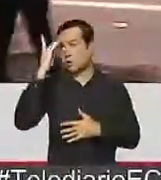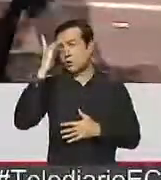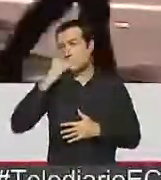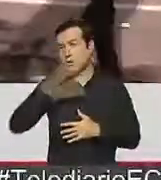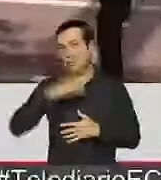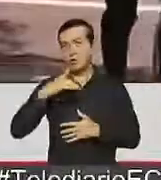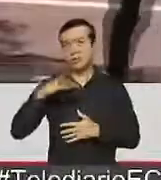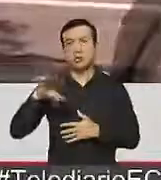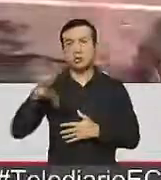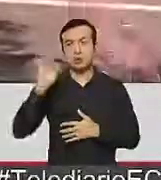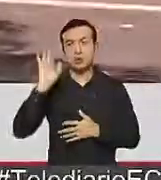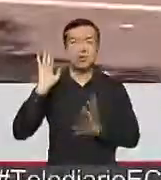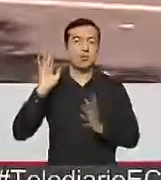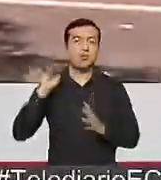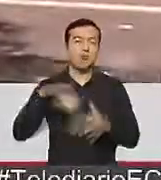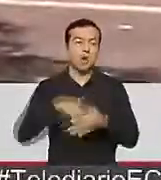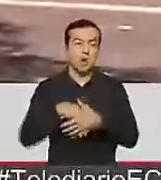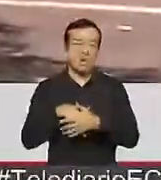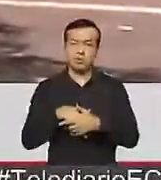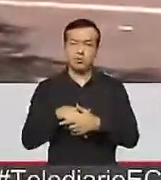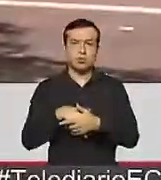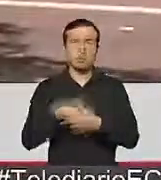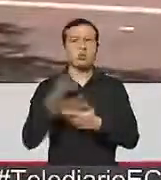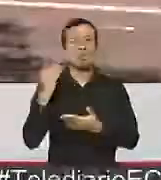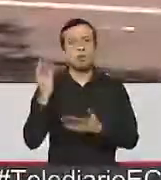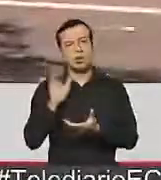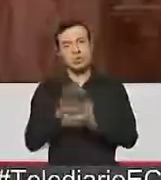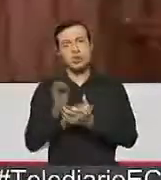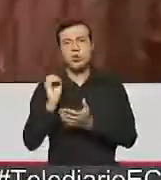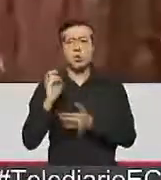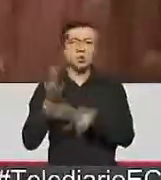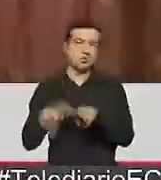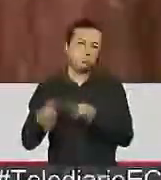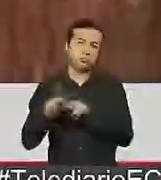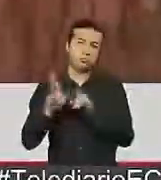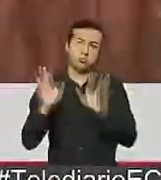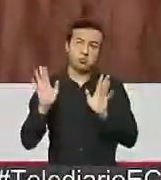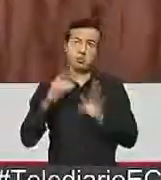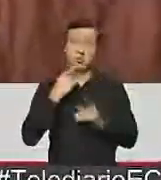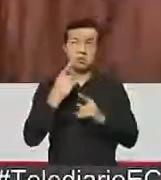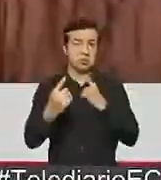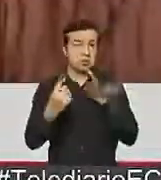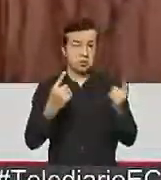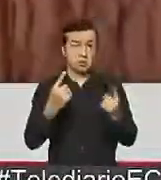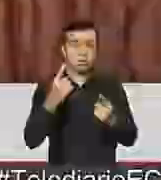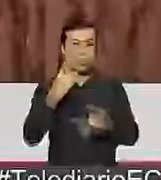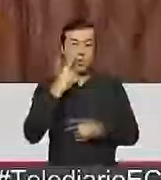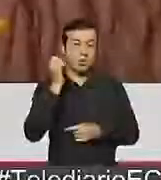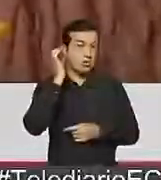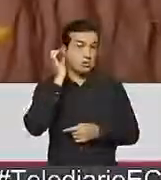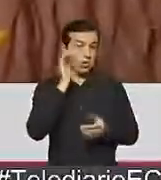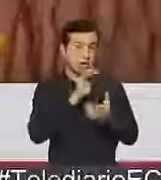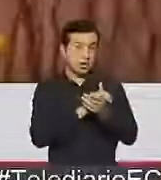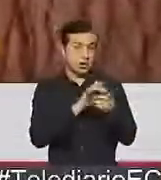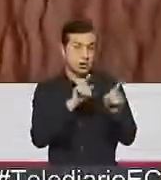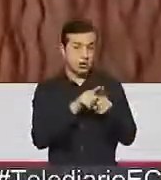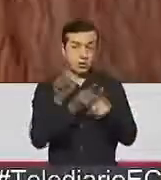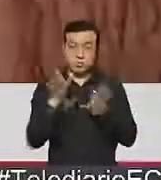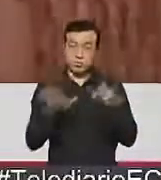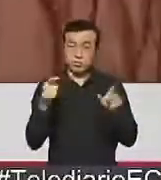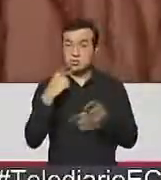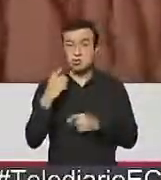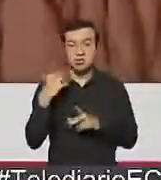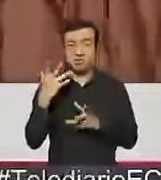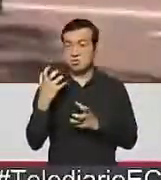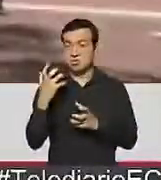ninguna traba institucional ni del Estado entre casarnos y unirnos de hecho. Así también aclaró que al igual que en las parejas heterosexuales, existen parejas que no